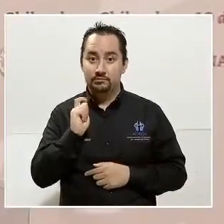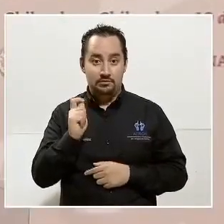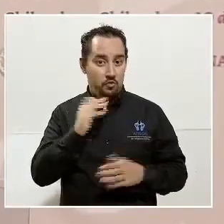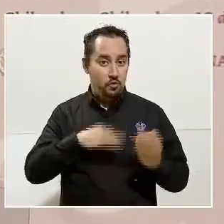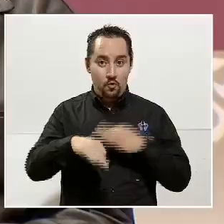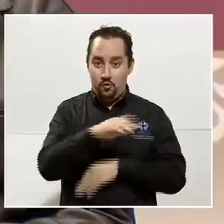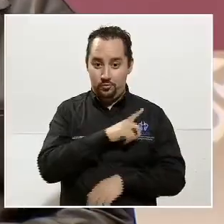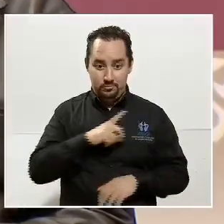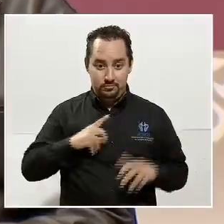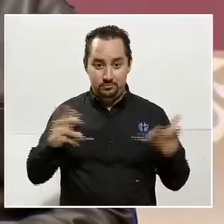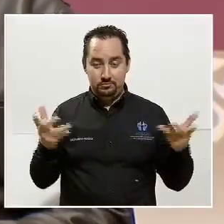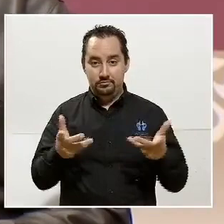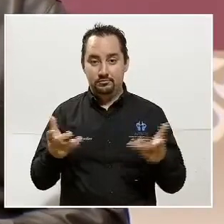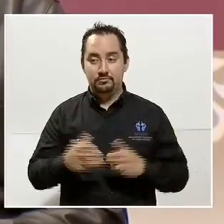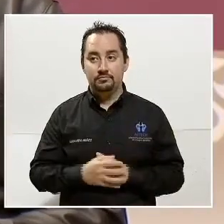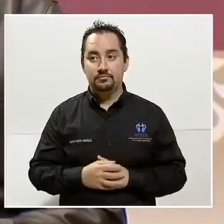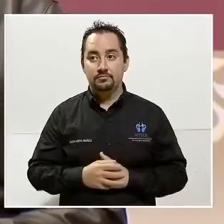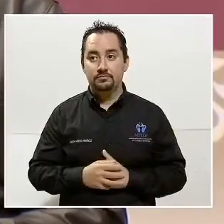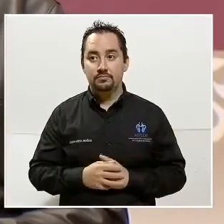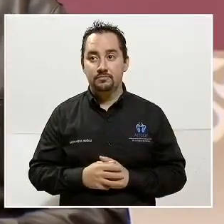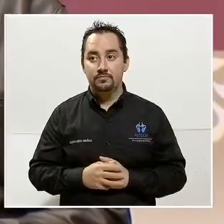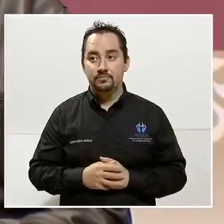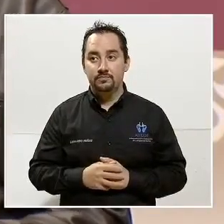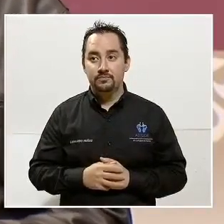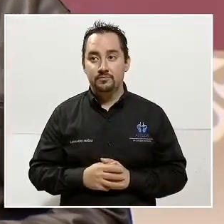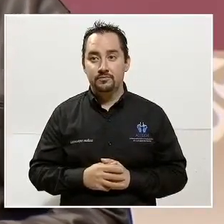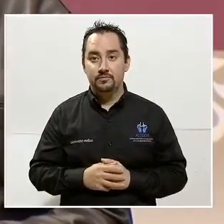todos. Entonces, cuando